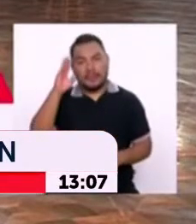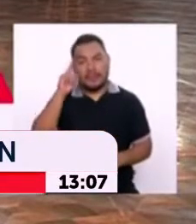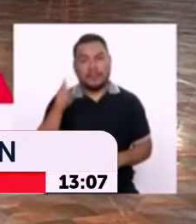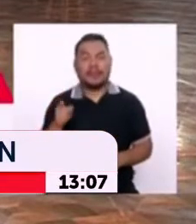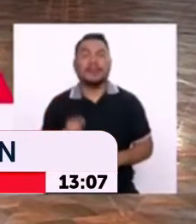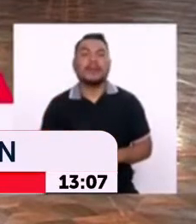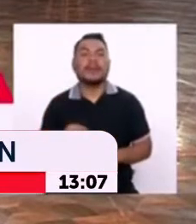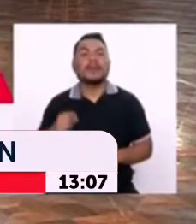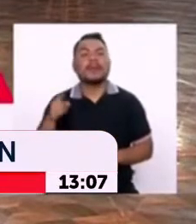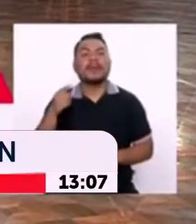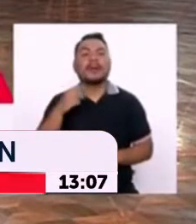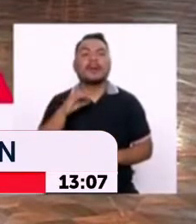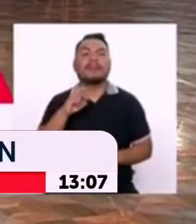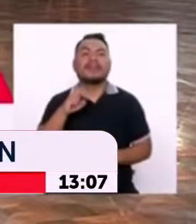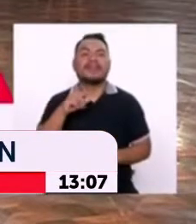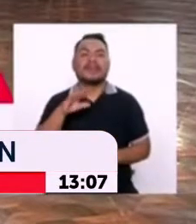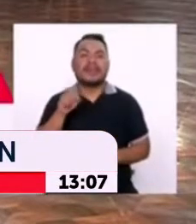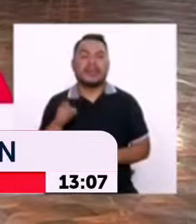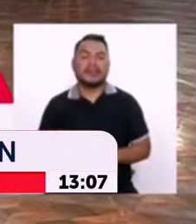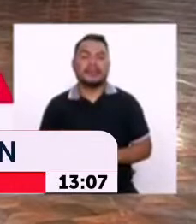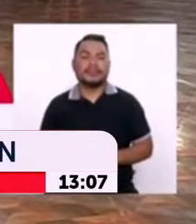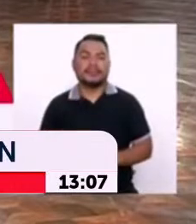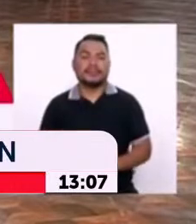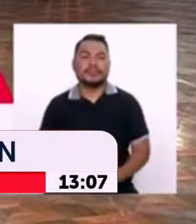Interior, señor Vicente Romero Fernández.